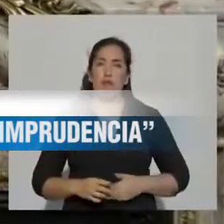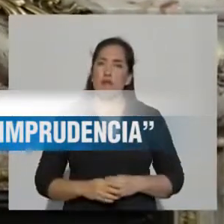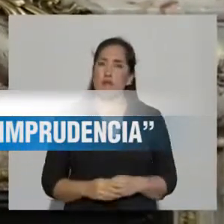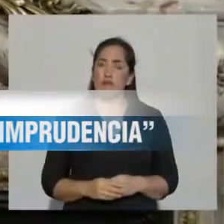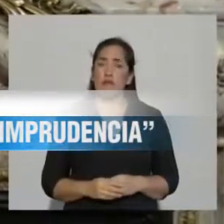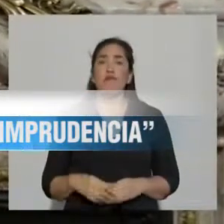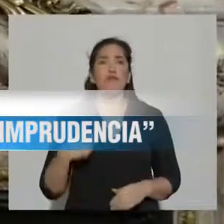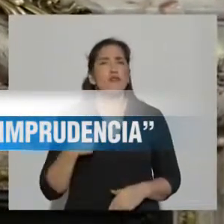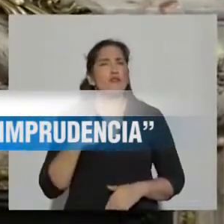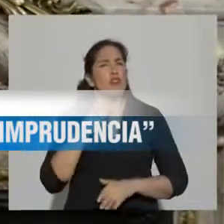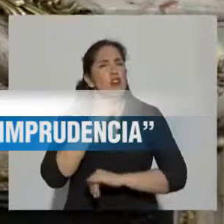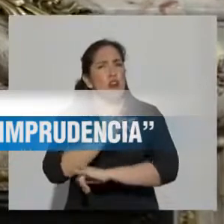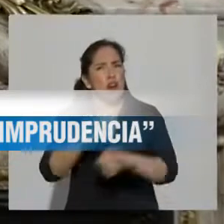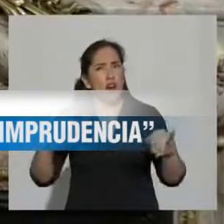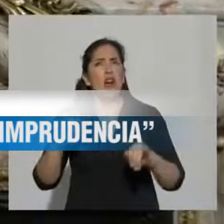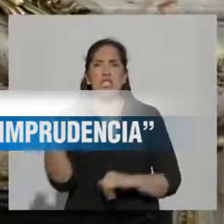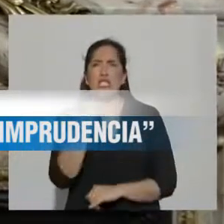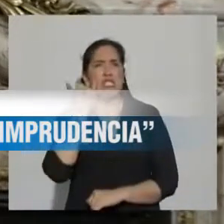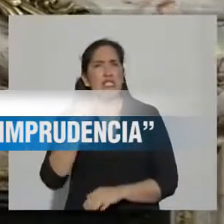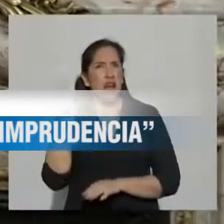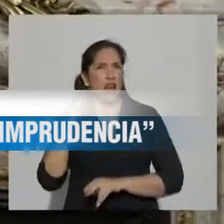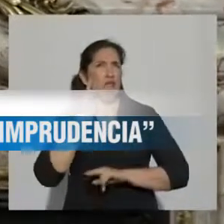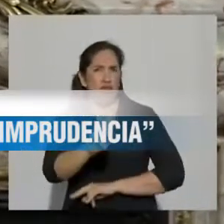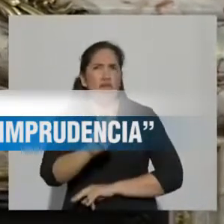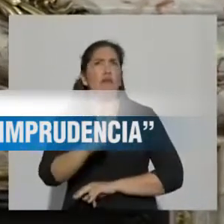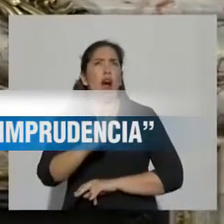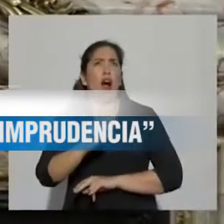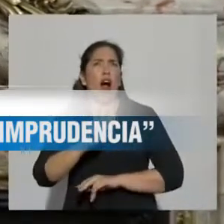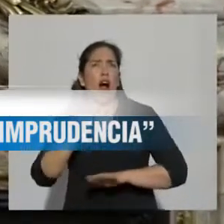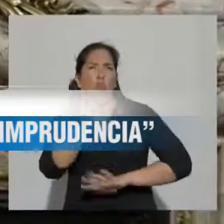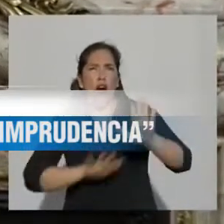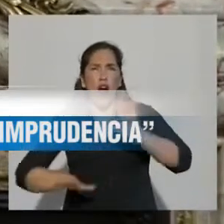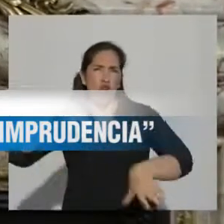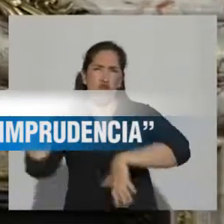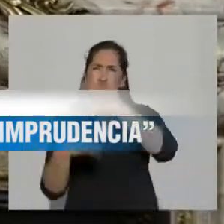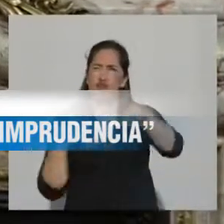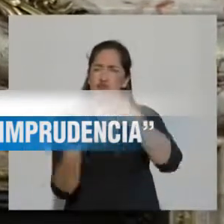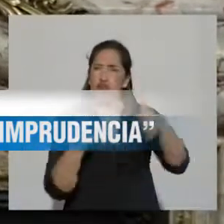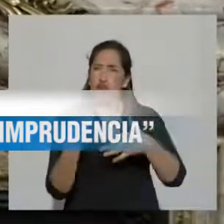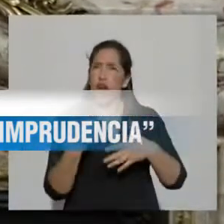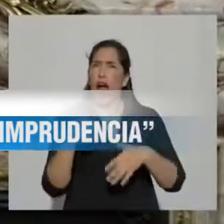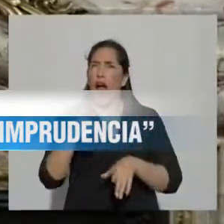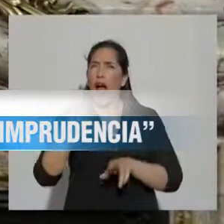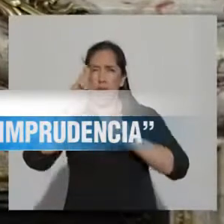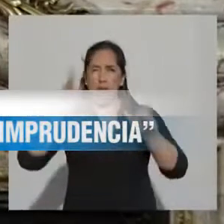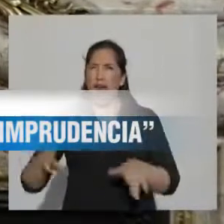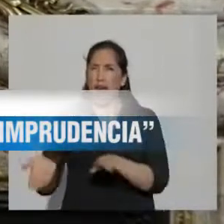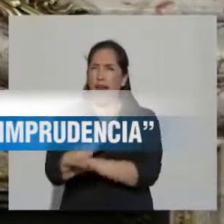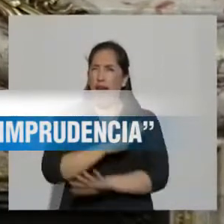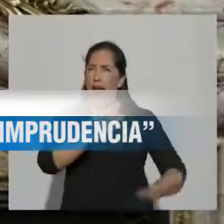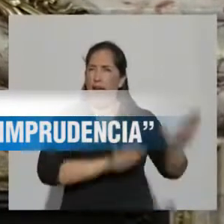se ha alargado imprudentemente a hacer rodar su nombre a tanto tiempo antes, me parece una imprudencia, una falta de respeto para con los